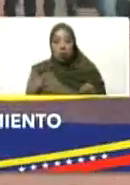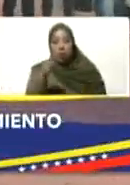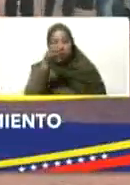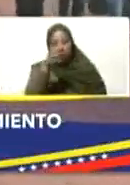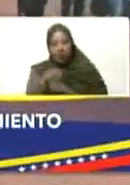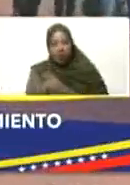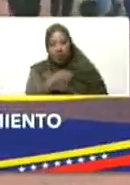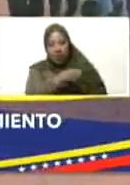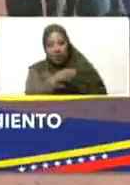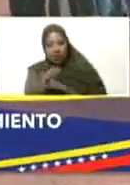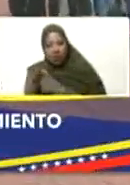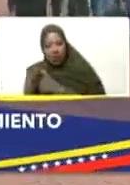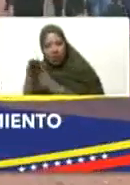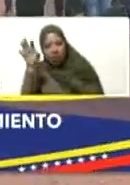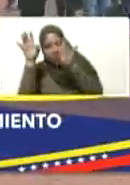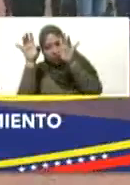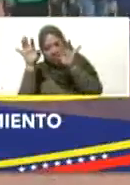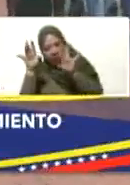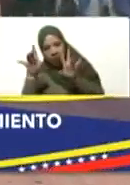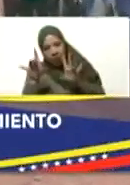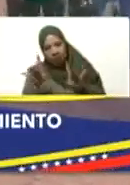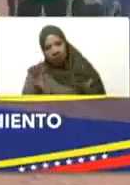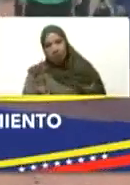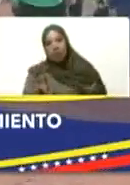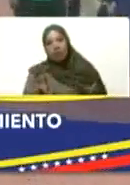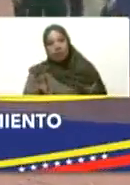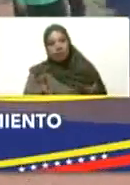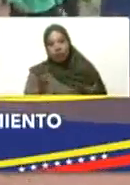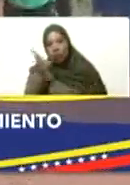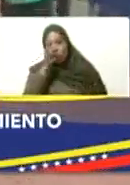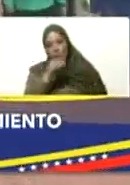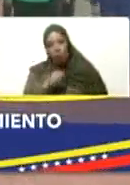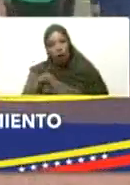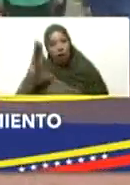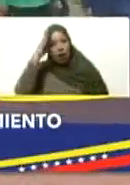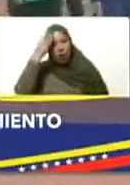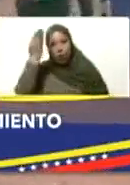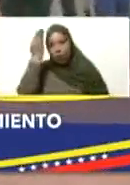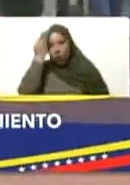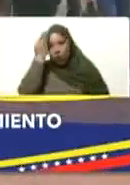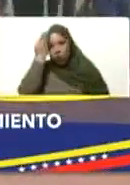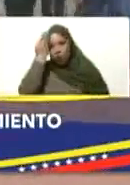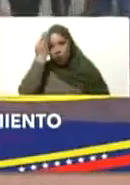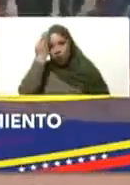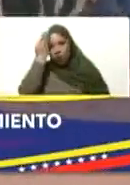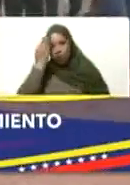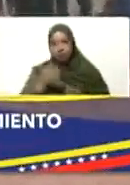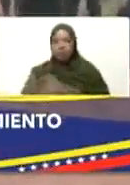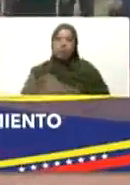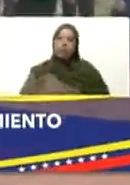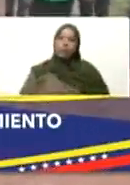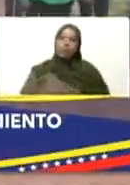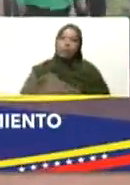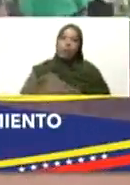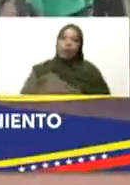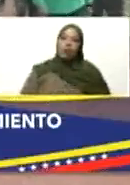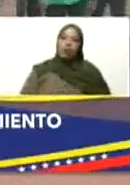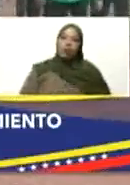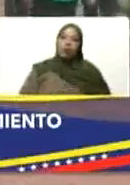lugar a dudas, bendita, bendecida. Sí. La tierra de Monaga y toda esta